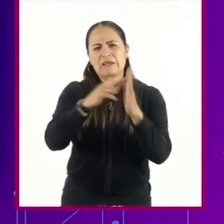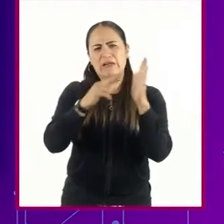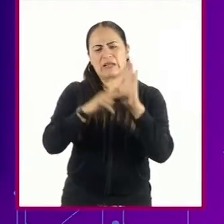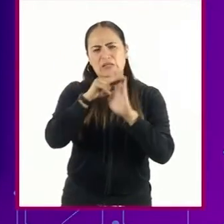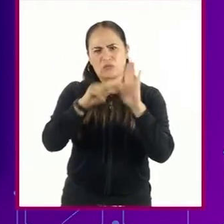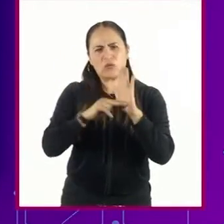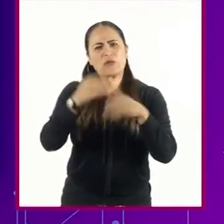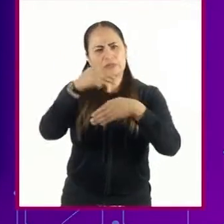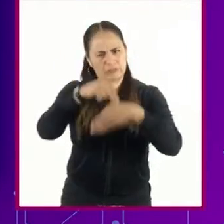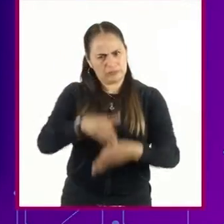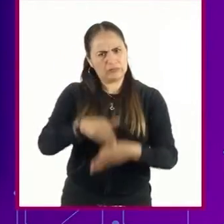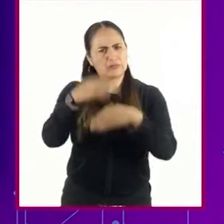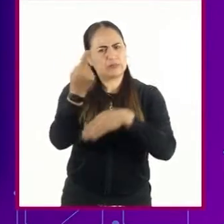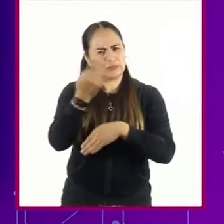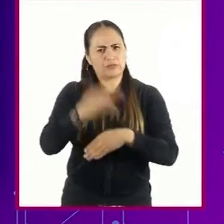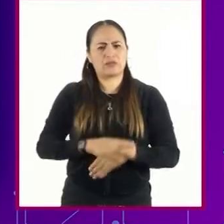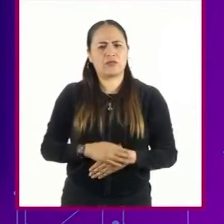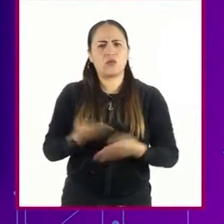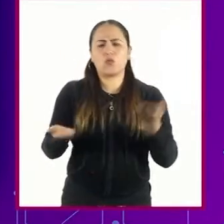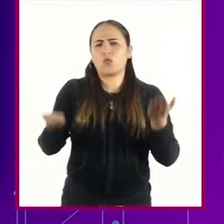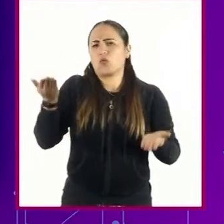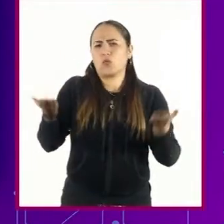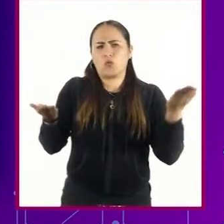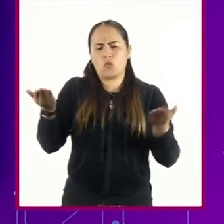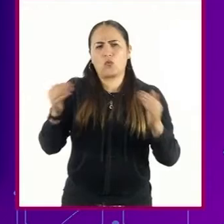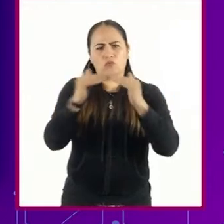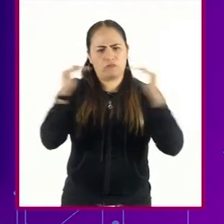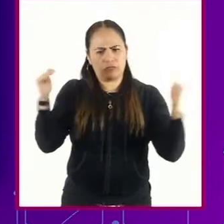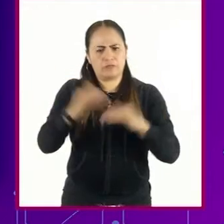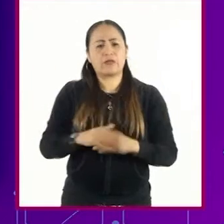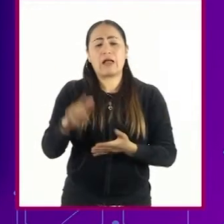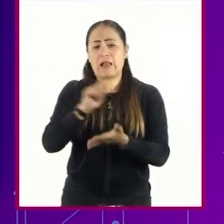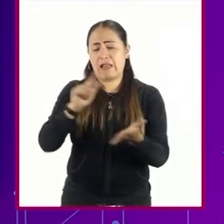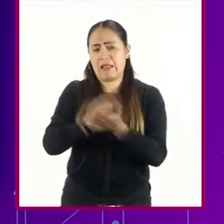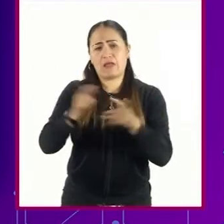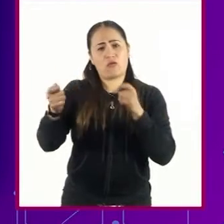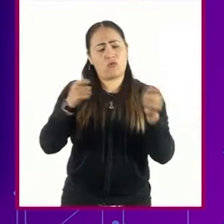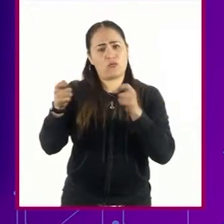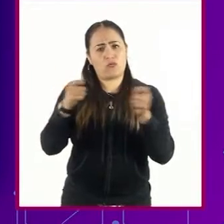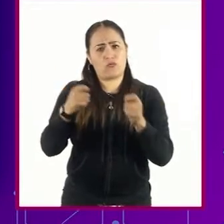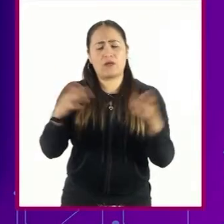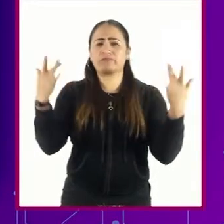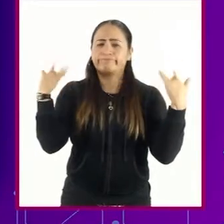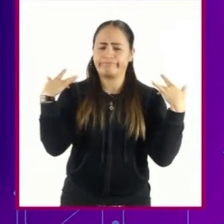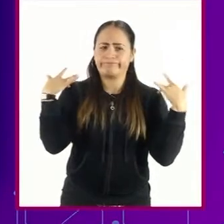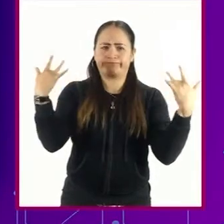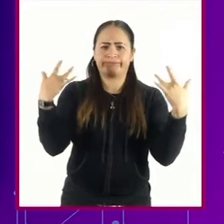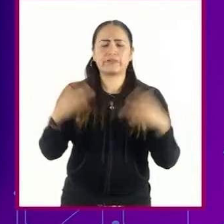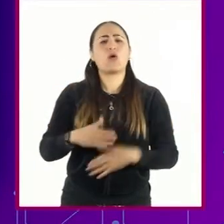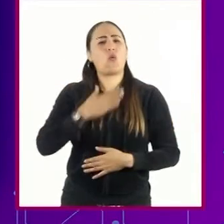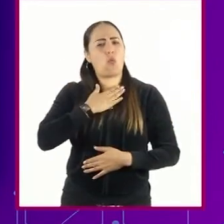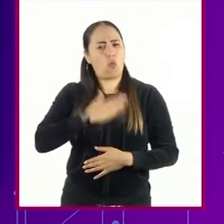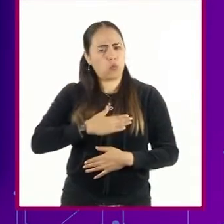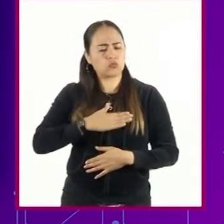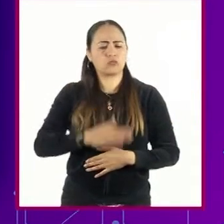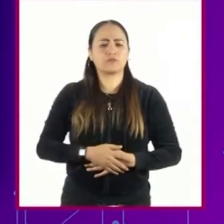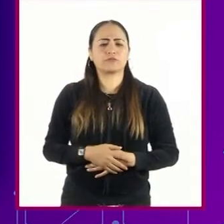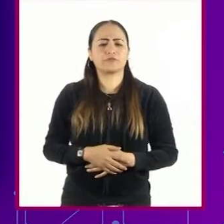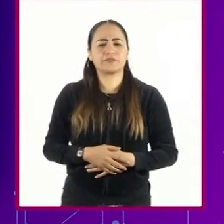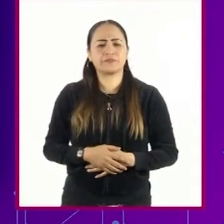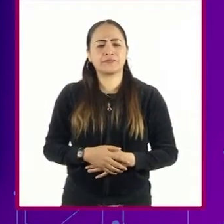Tener una igualdad. Lo que es equitativo para todos. La ley que nos rige. El ser imparcial, el ser justo. Es